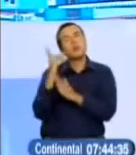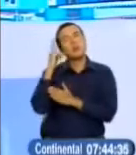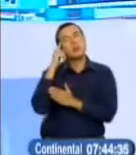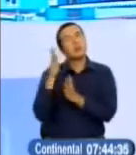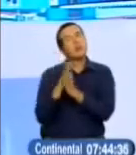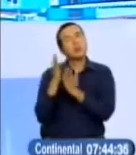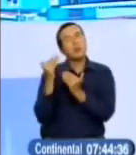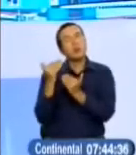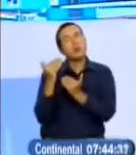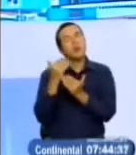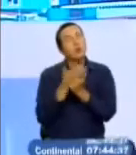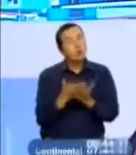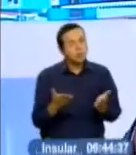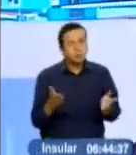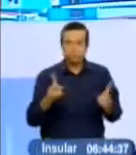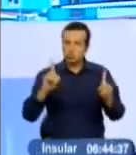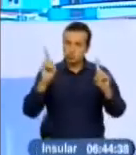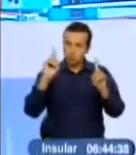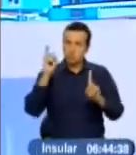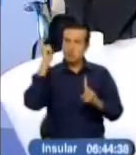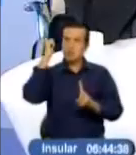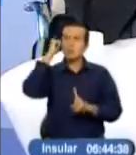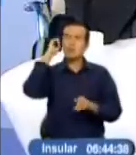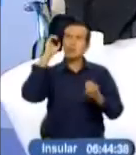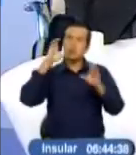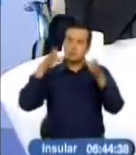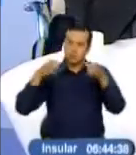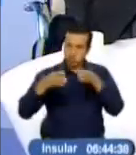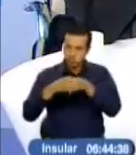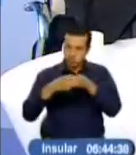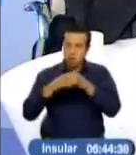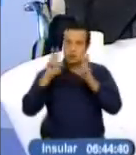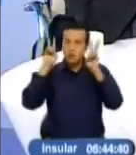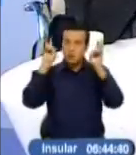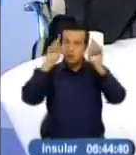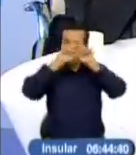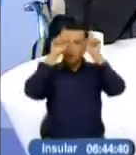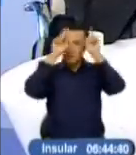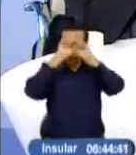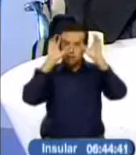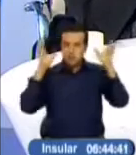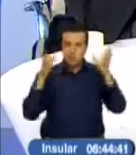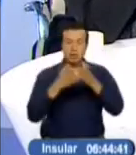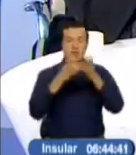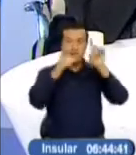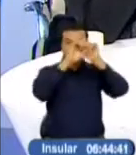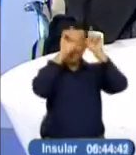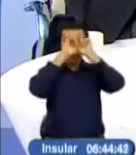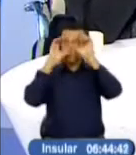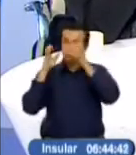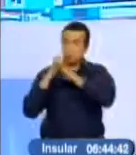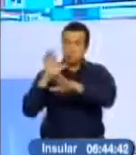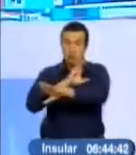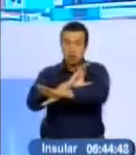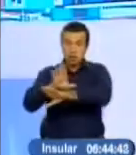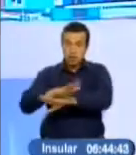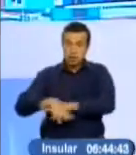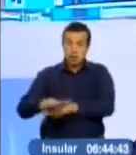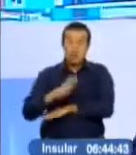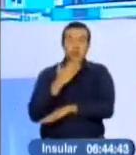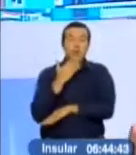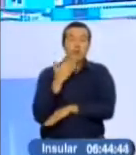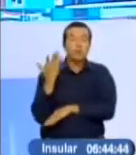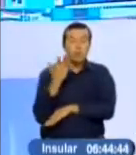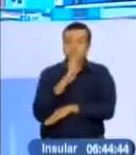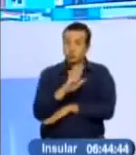un kit no tenemos que pensar en una asociatividad de carácter empresarial empresas asociativas rurales que tengan una